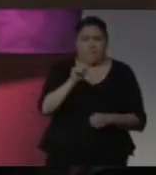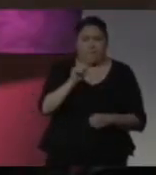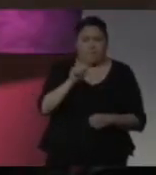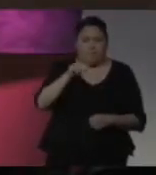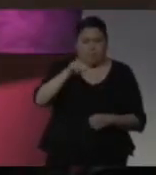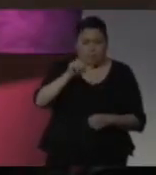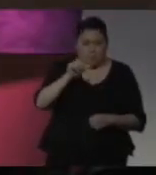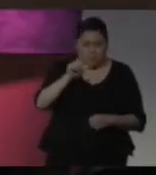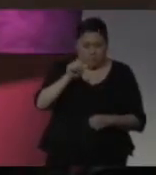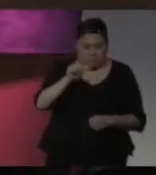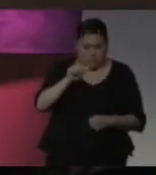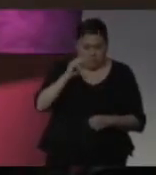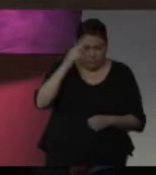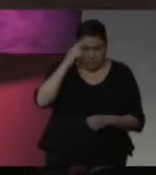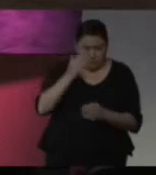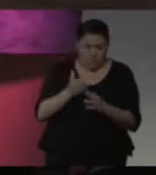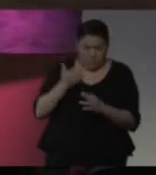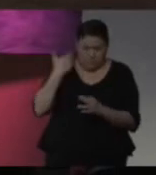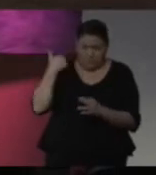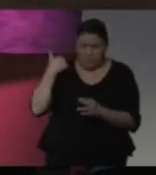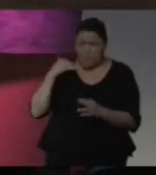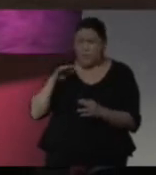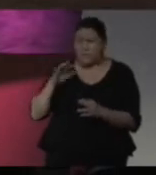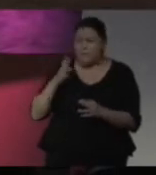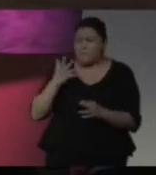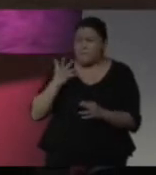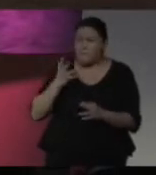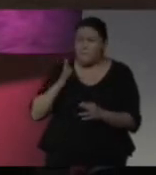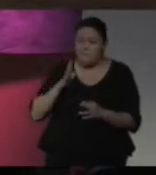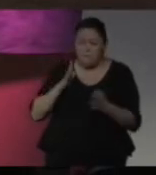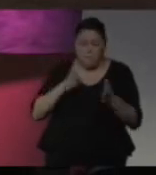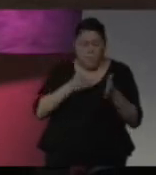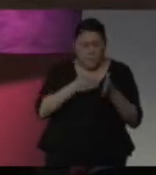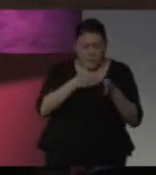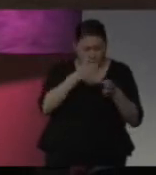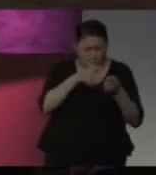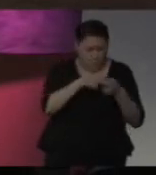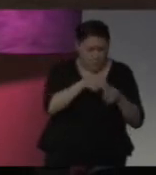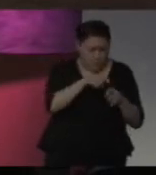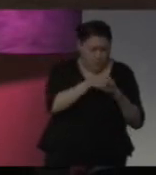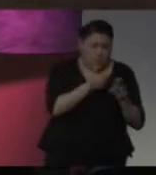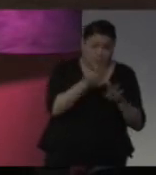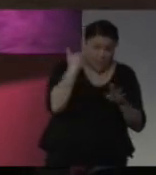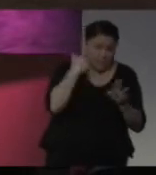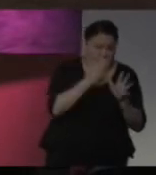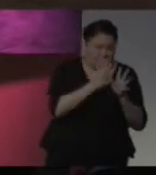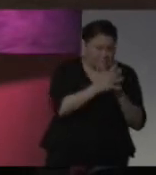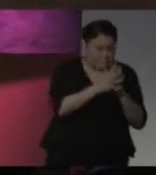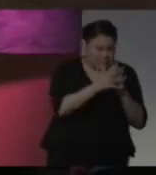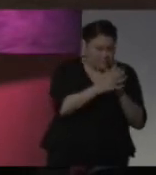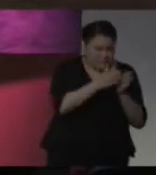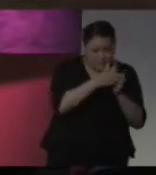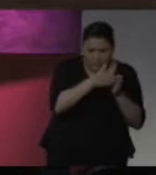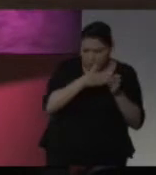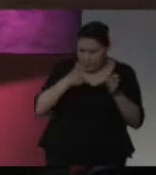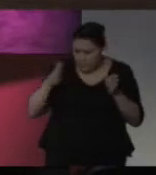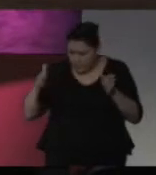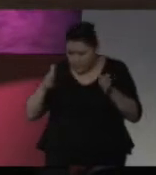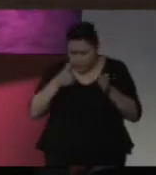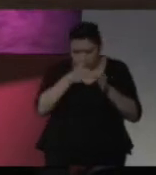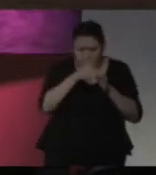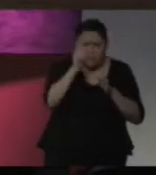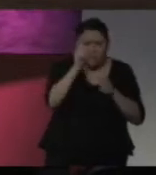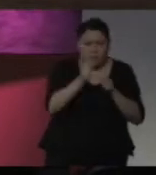20 años después de, por lo menos, de la finalización formal de la guerra, para